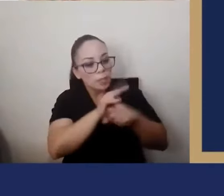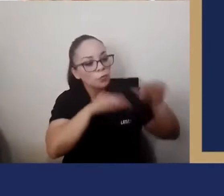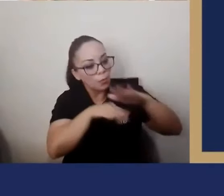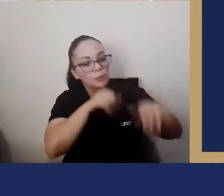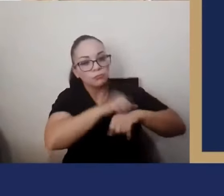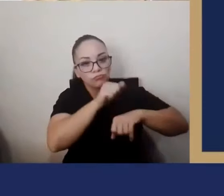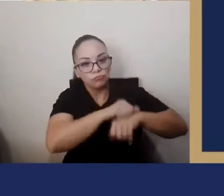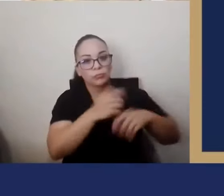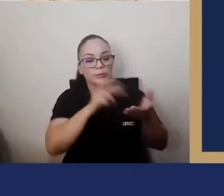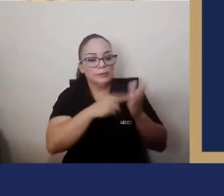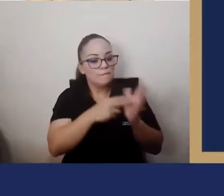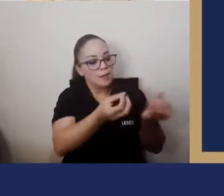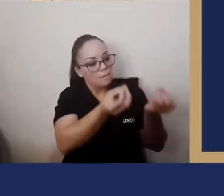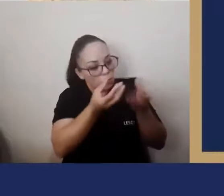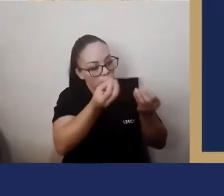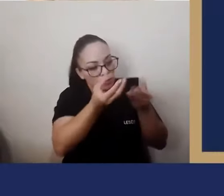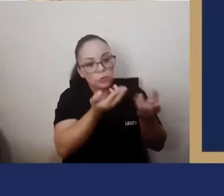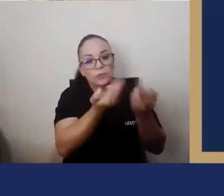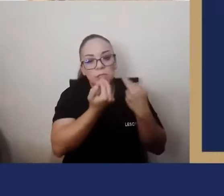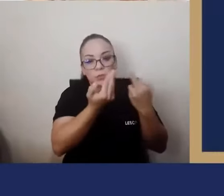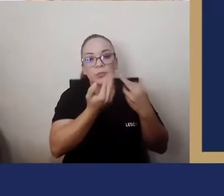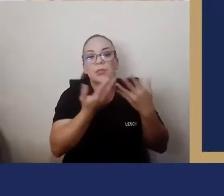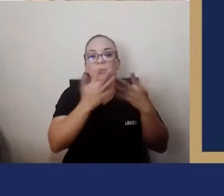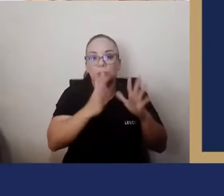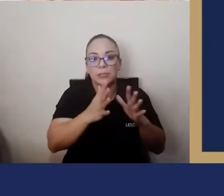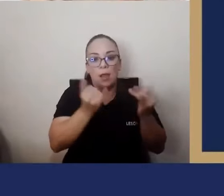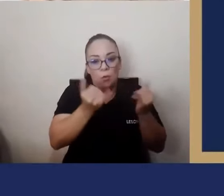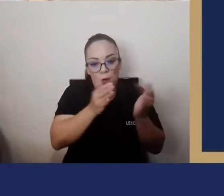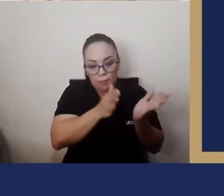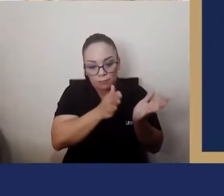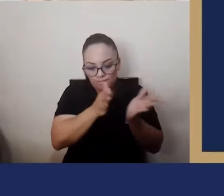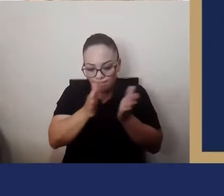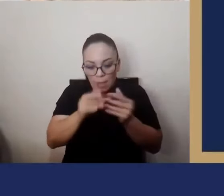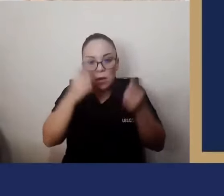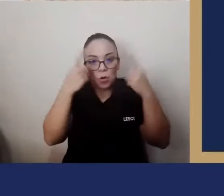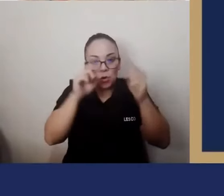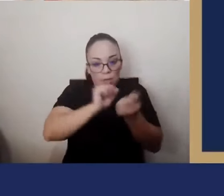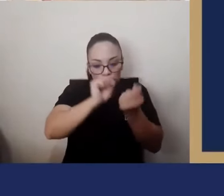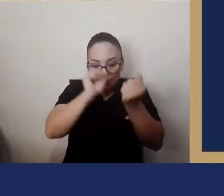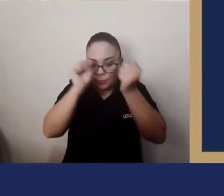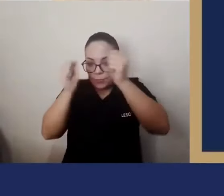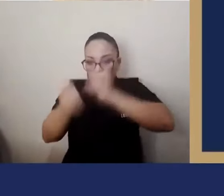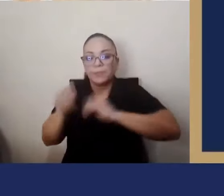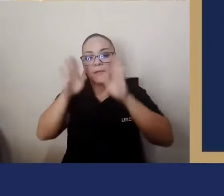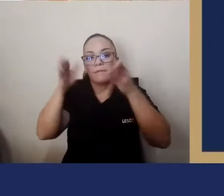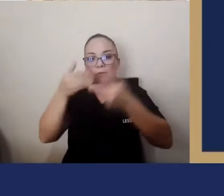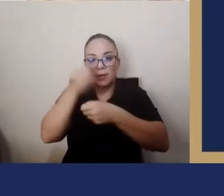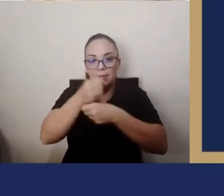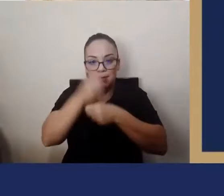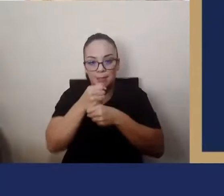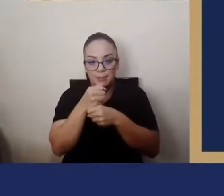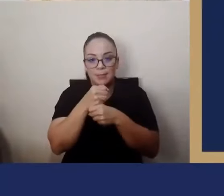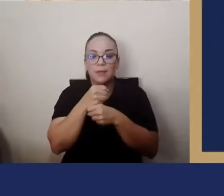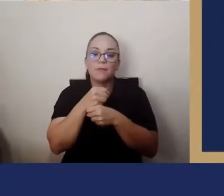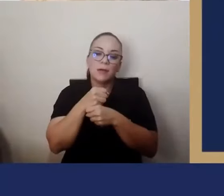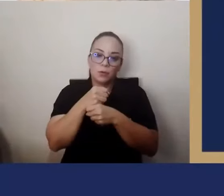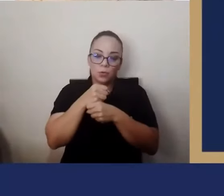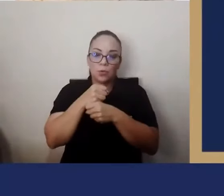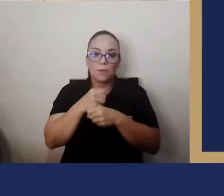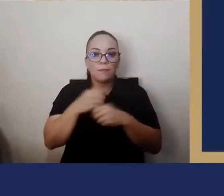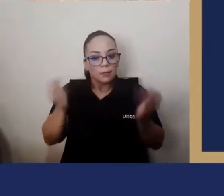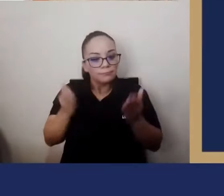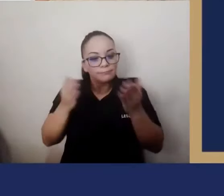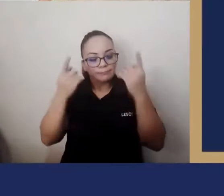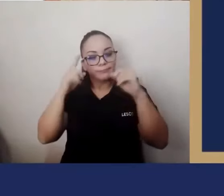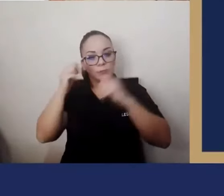resultados, pero vamos hacia esa transformación del enfoque de trabajo en pro de la construcción de una nueva